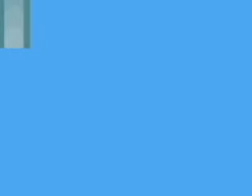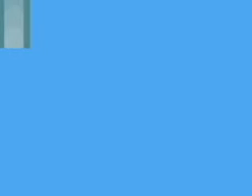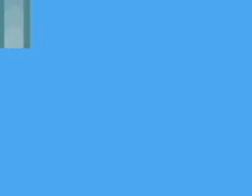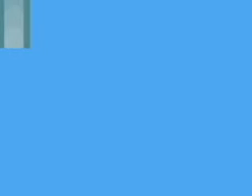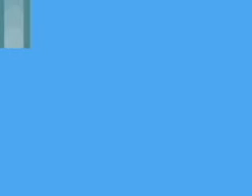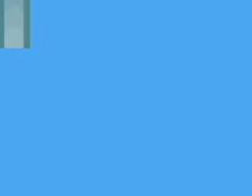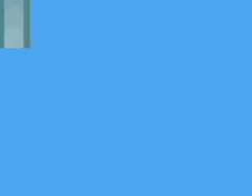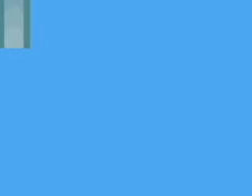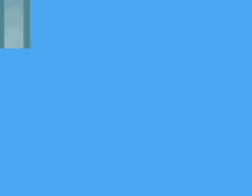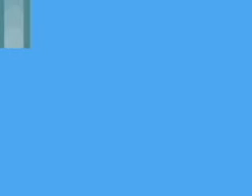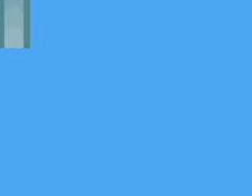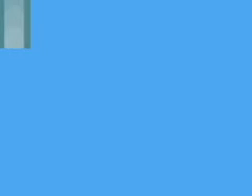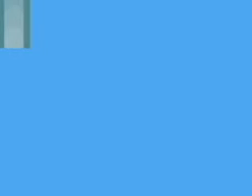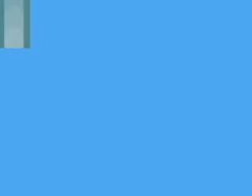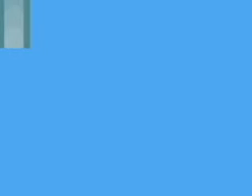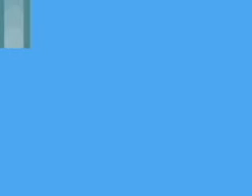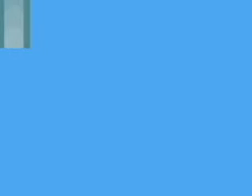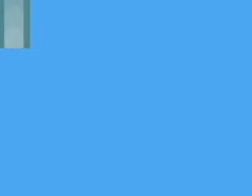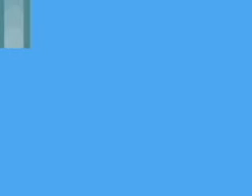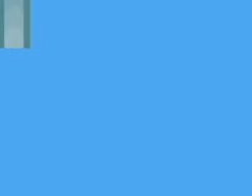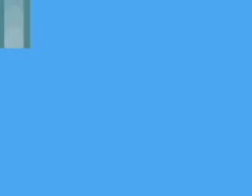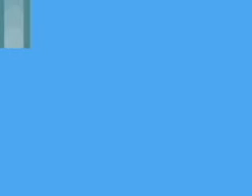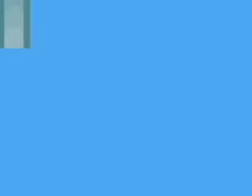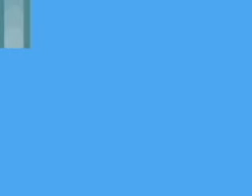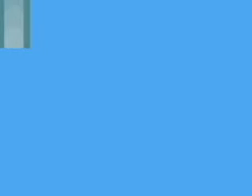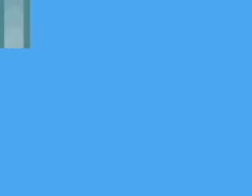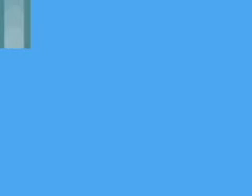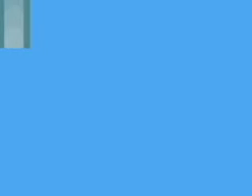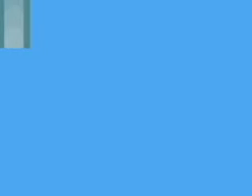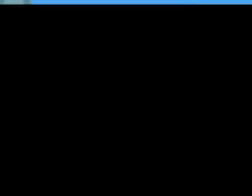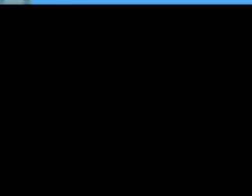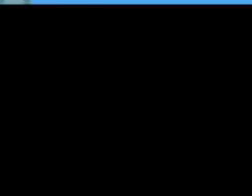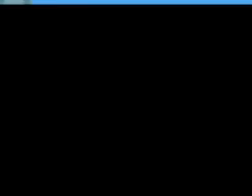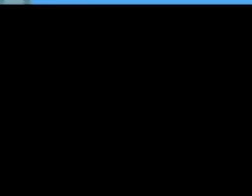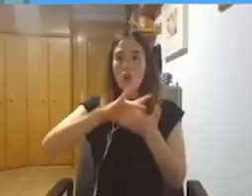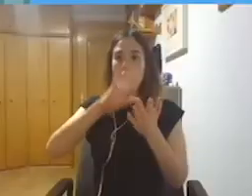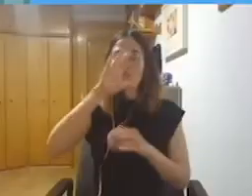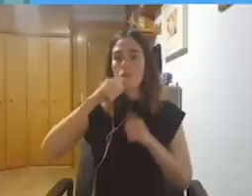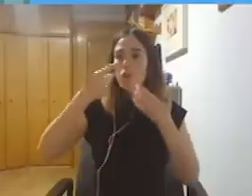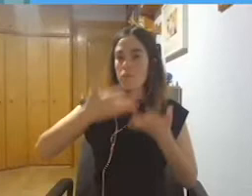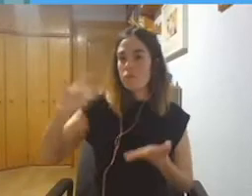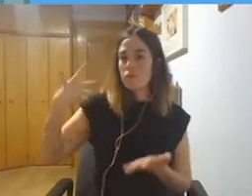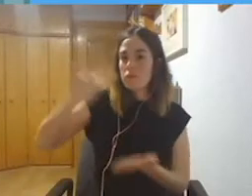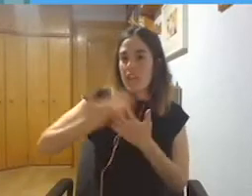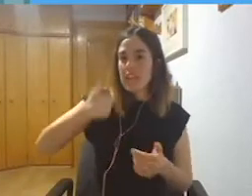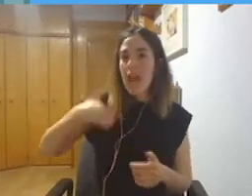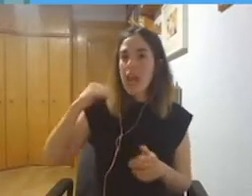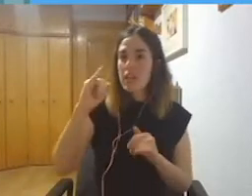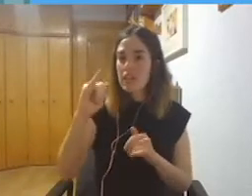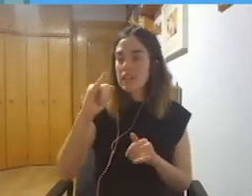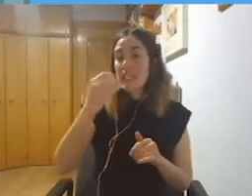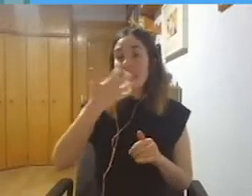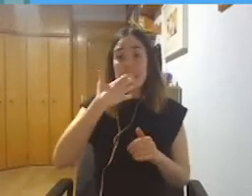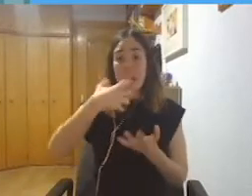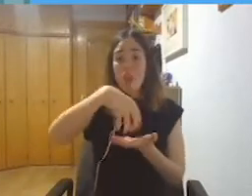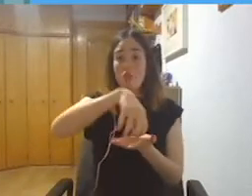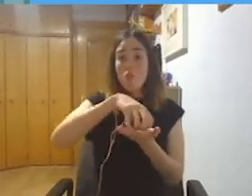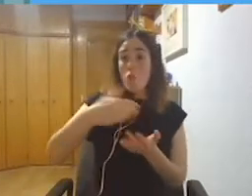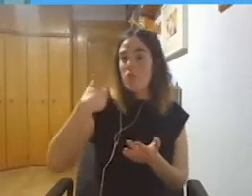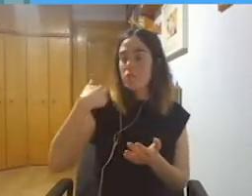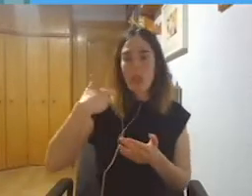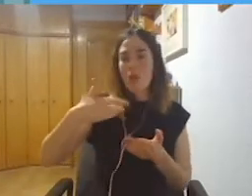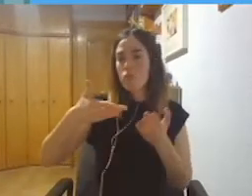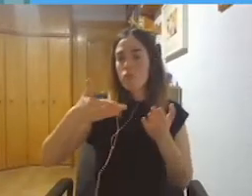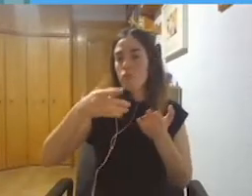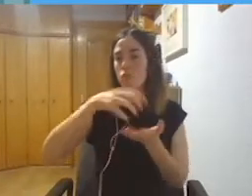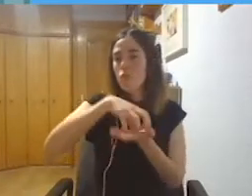cabo el feminismo ha llegado para quedarse y si al principio había alguna duda de ello, ahora mismo ya no queda